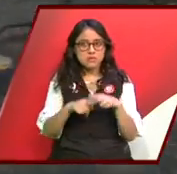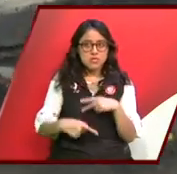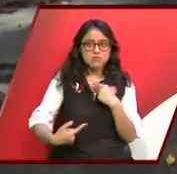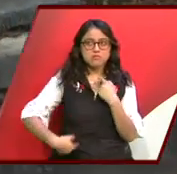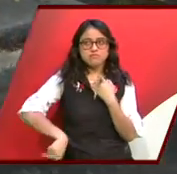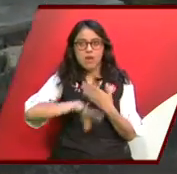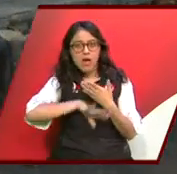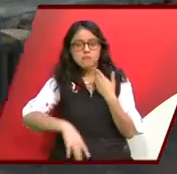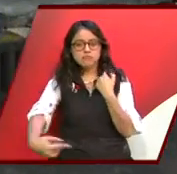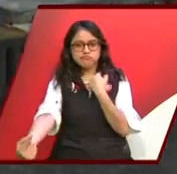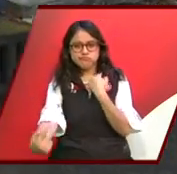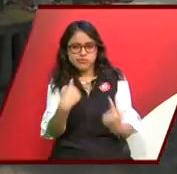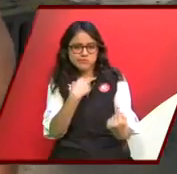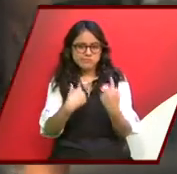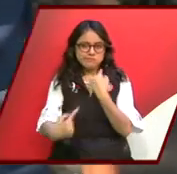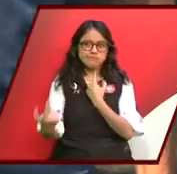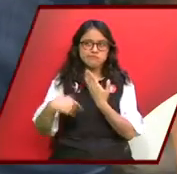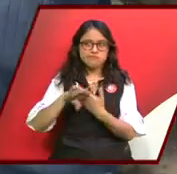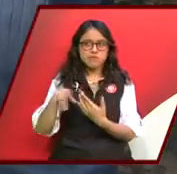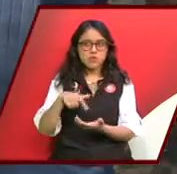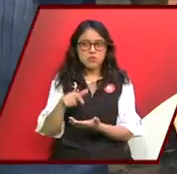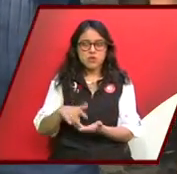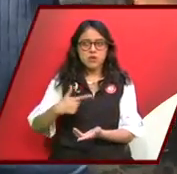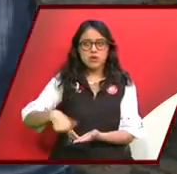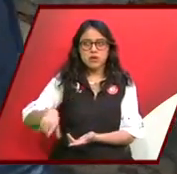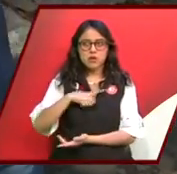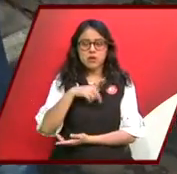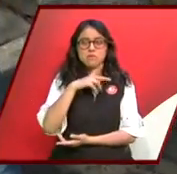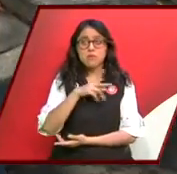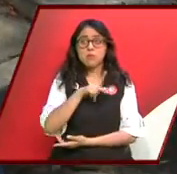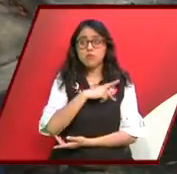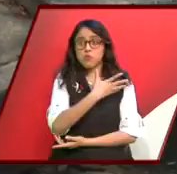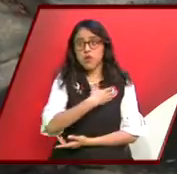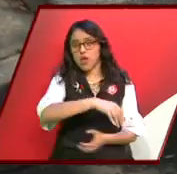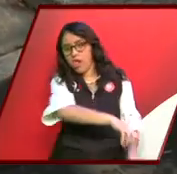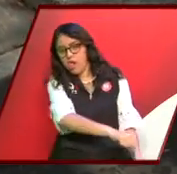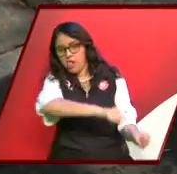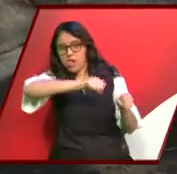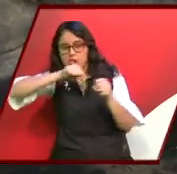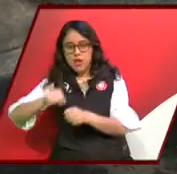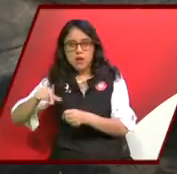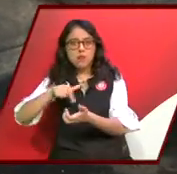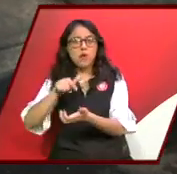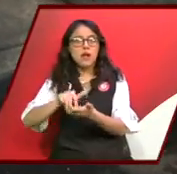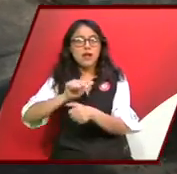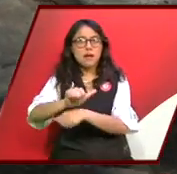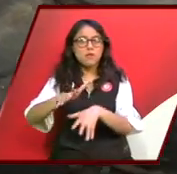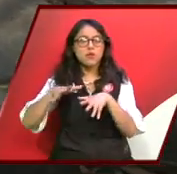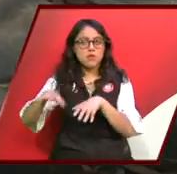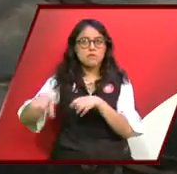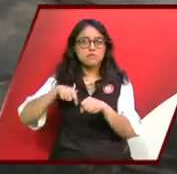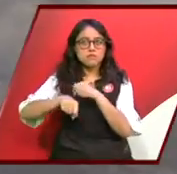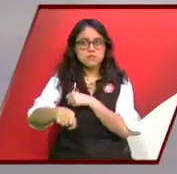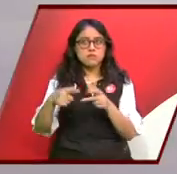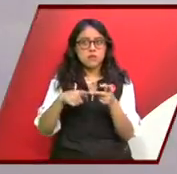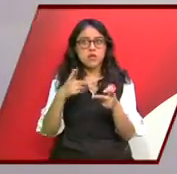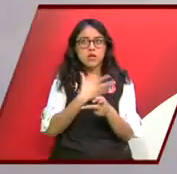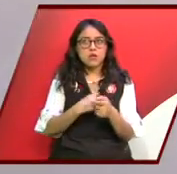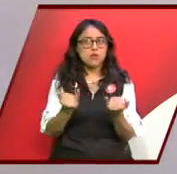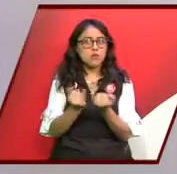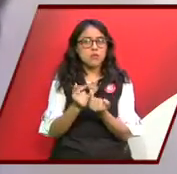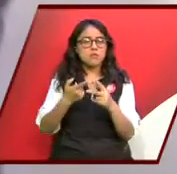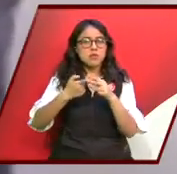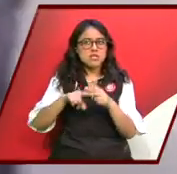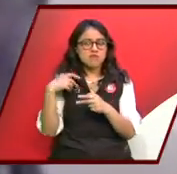agredir inicialmente aquella parte. Jalaron a mi hijo a la parte de la camioneta, yo alcanzo a mi hijo y me empiezan a agredir,